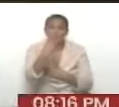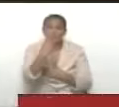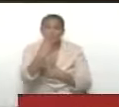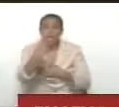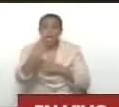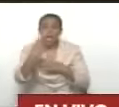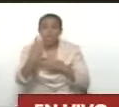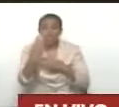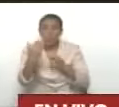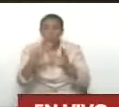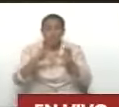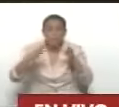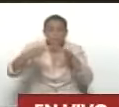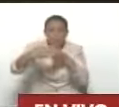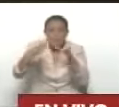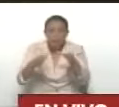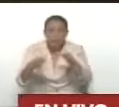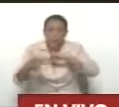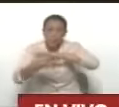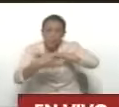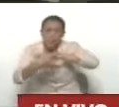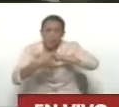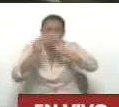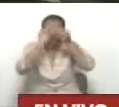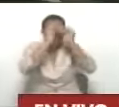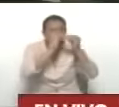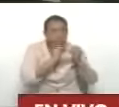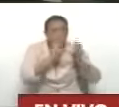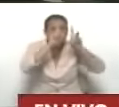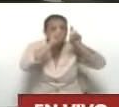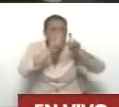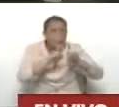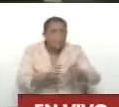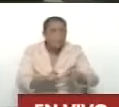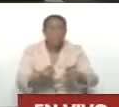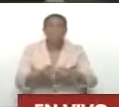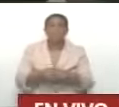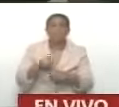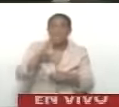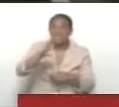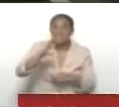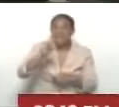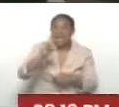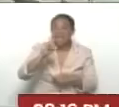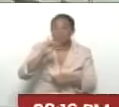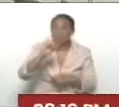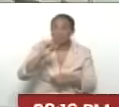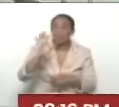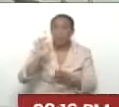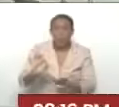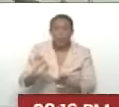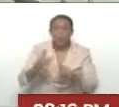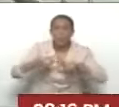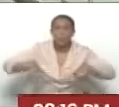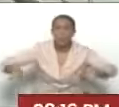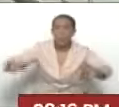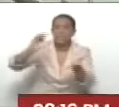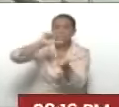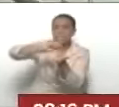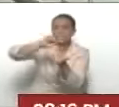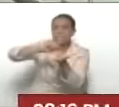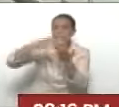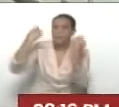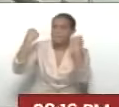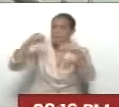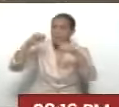para rehabilitar este complejo, que tiene un centro de diagnóstico integral, una sala de rehabilitación integral y un centro de